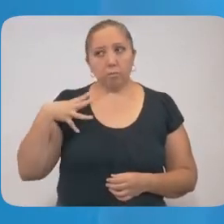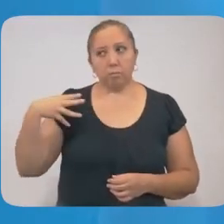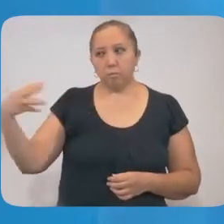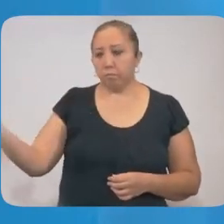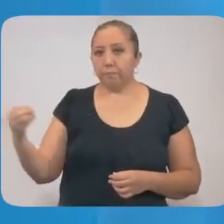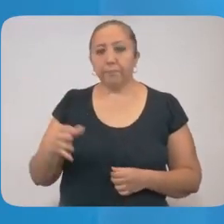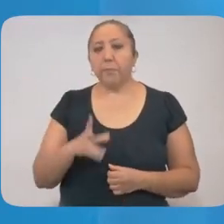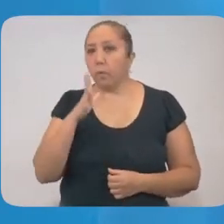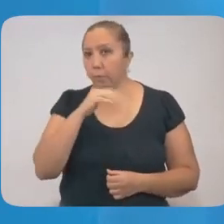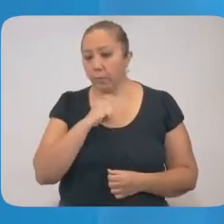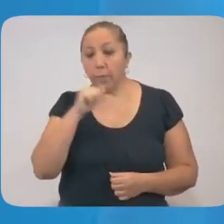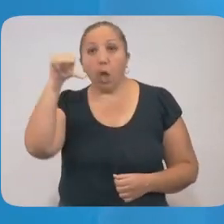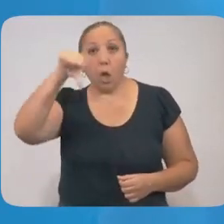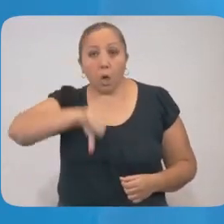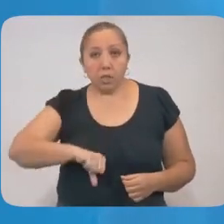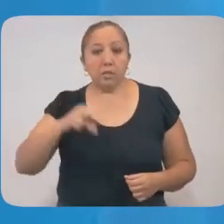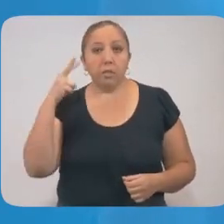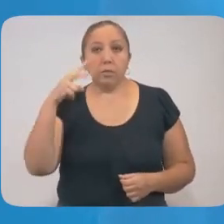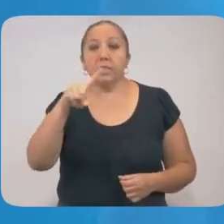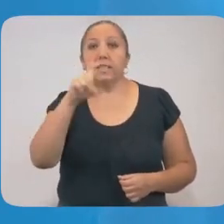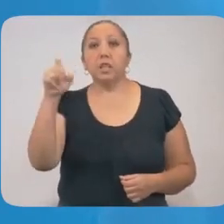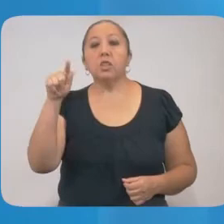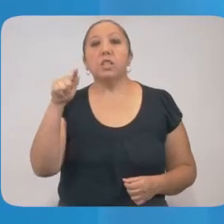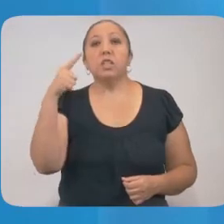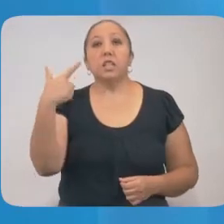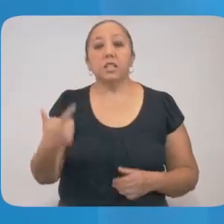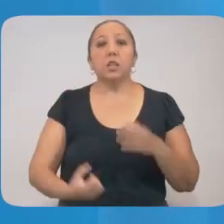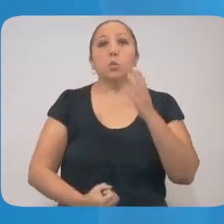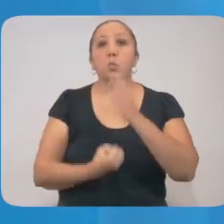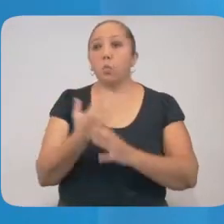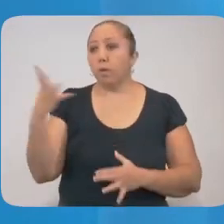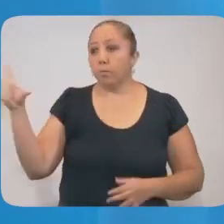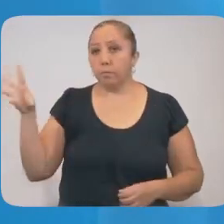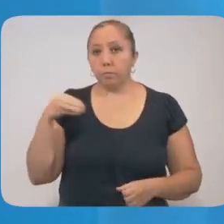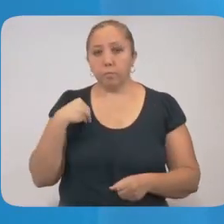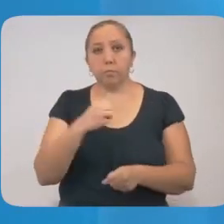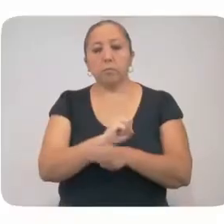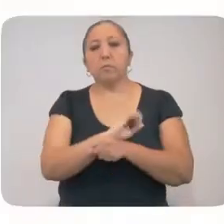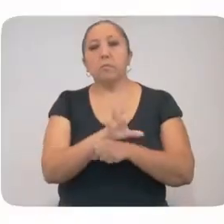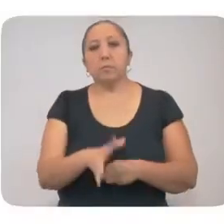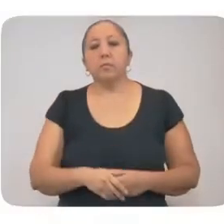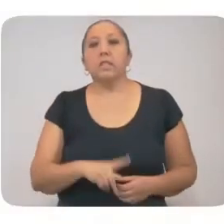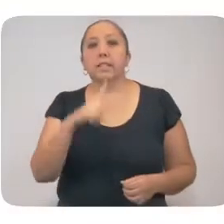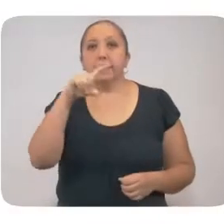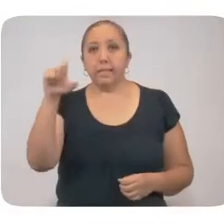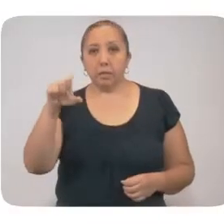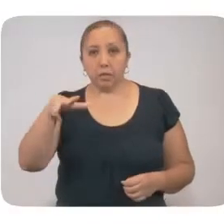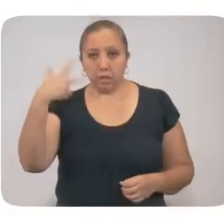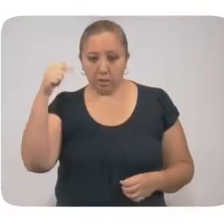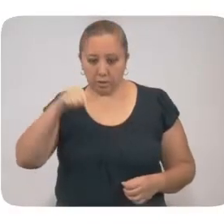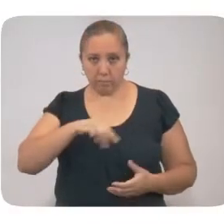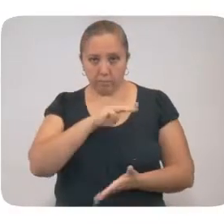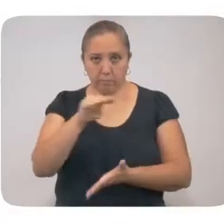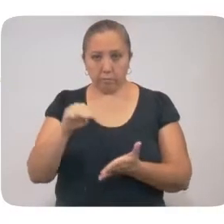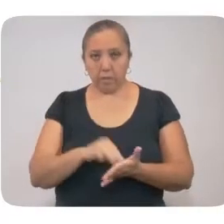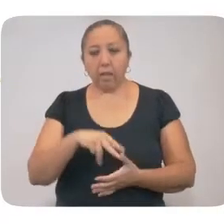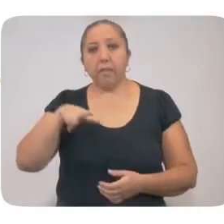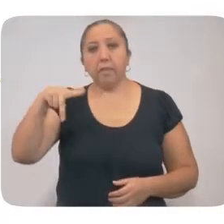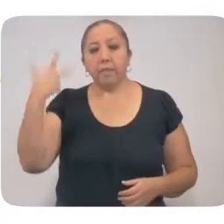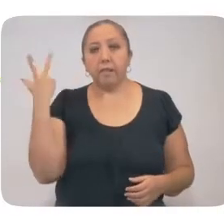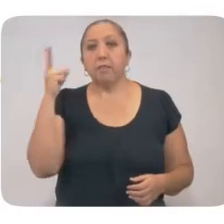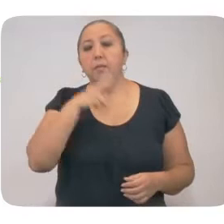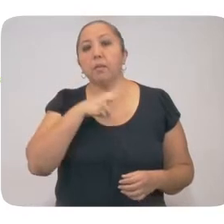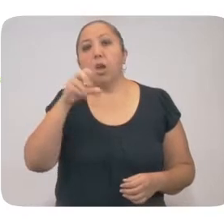contagiar. Hoy se detectaron 177 nuevos contagios de coronavirus, 103 en Mérida, 13 en